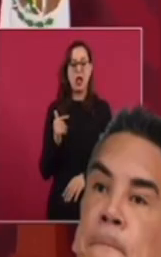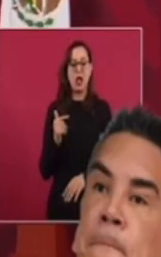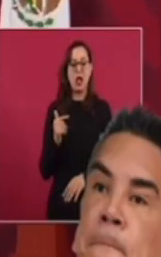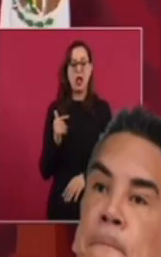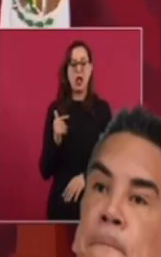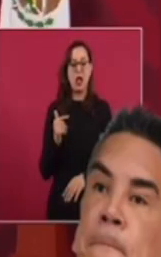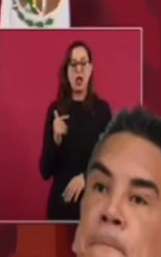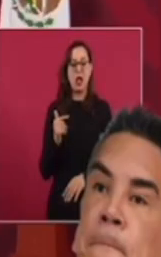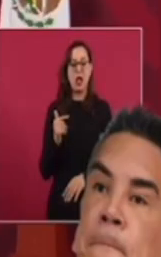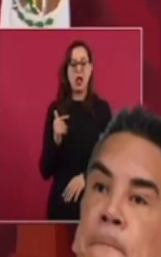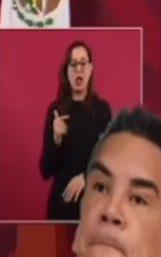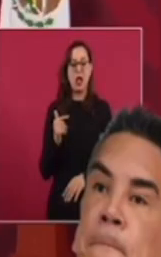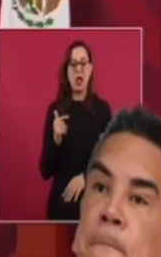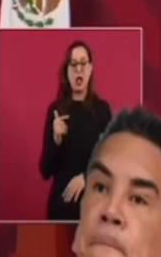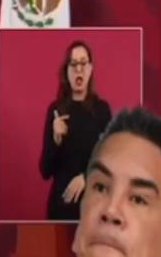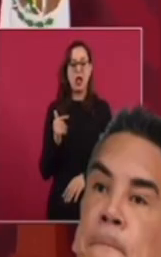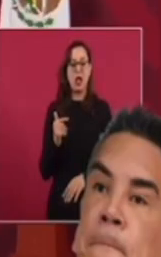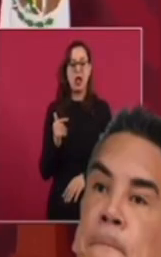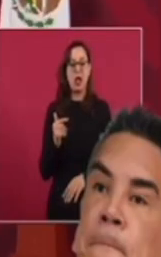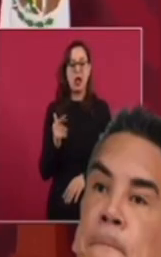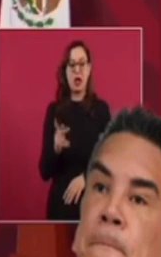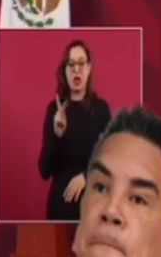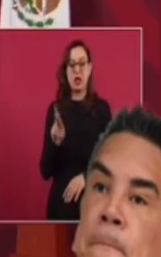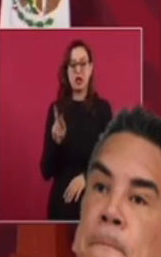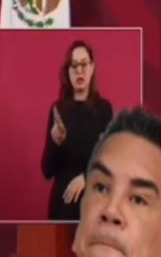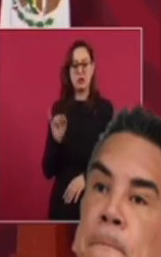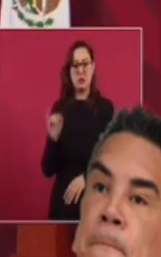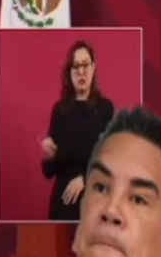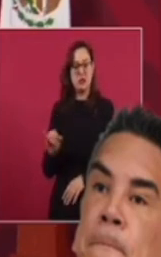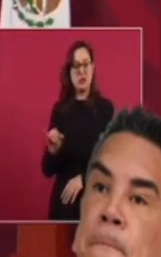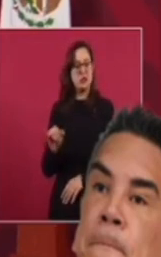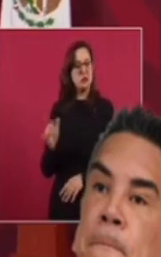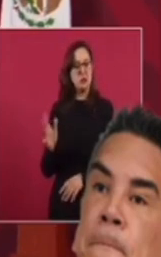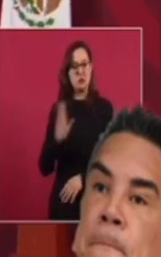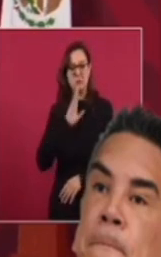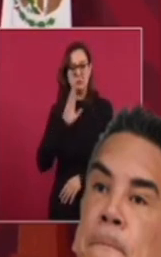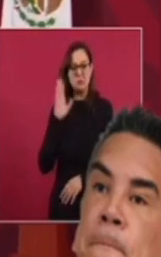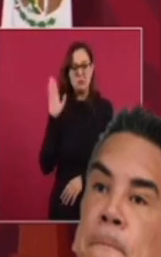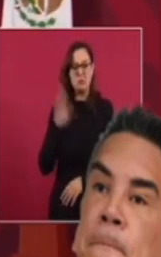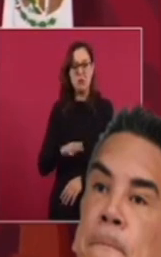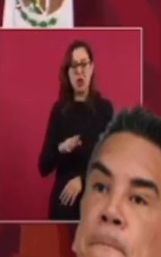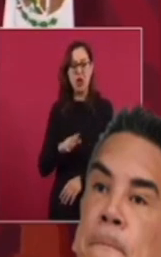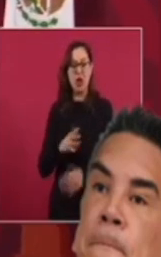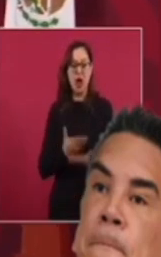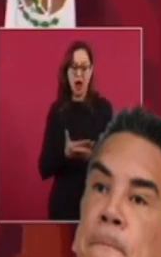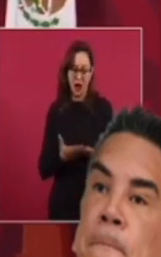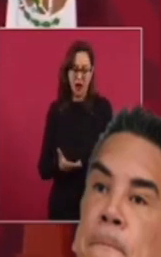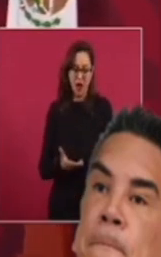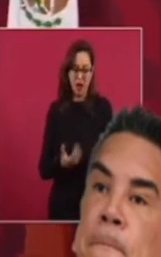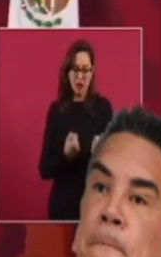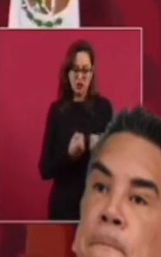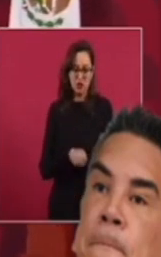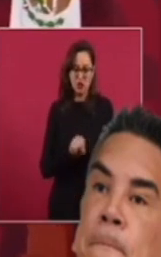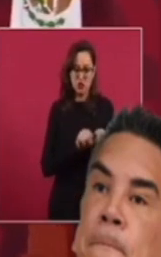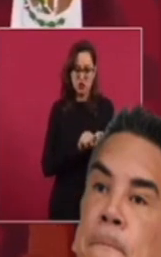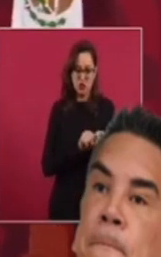está cómo se burla Andrés Manuel López Obrador. Es un ataque a la democracia. Miren, ni en las peores épocas